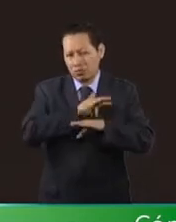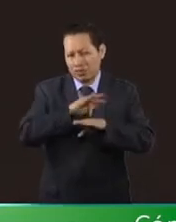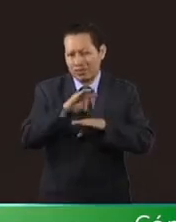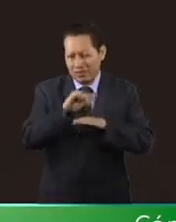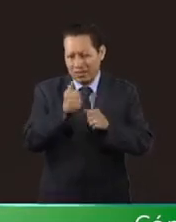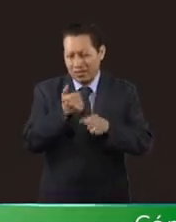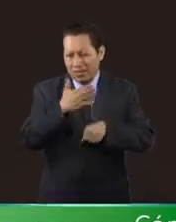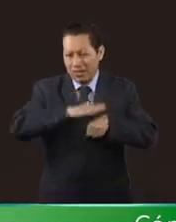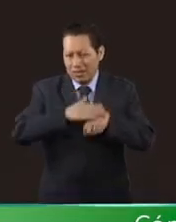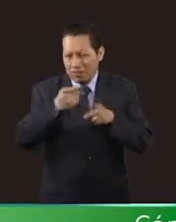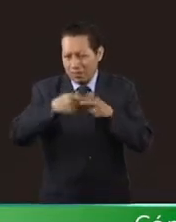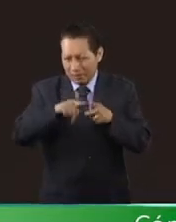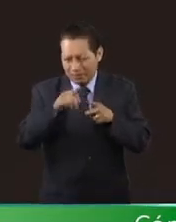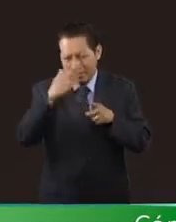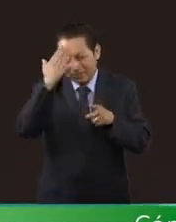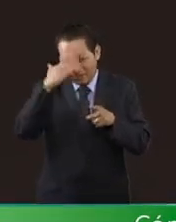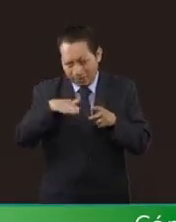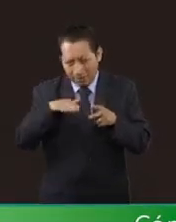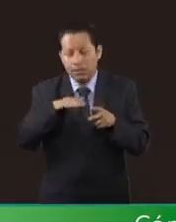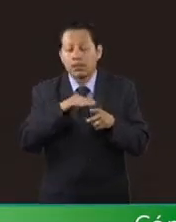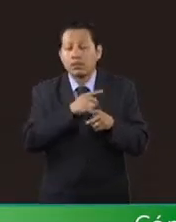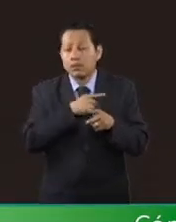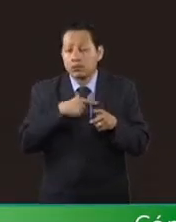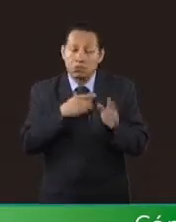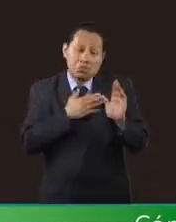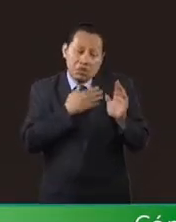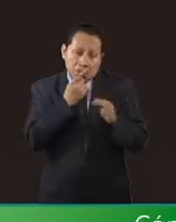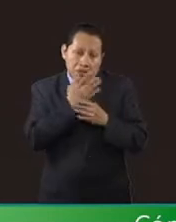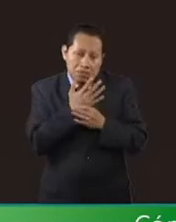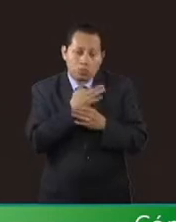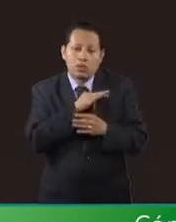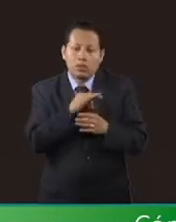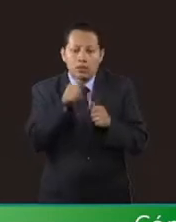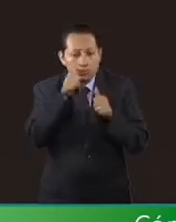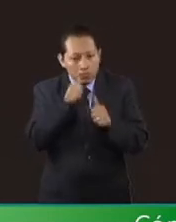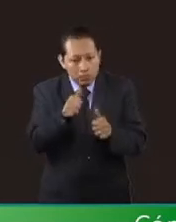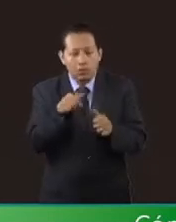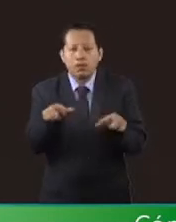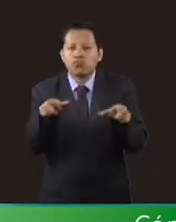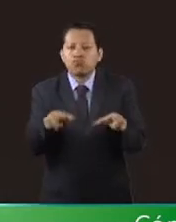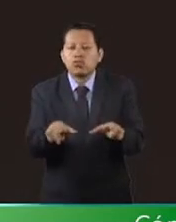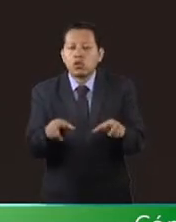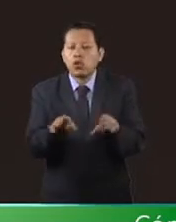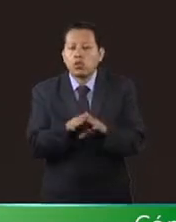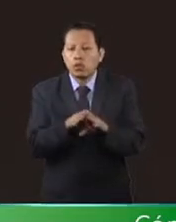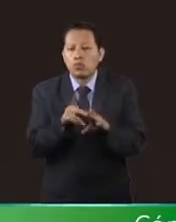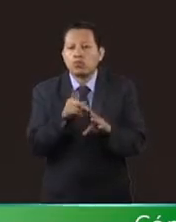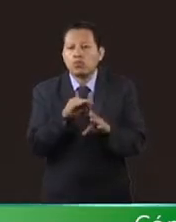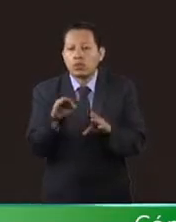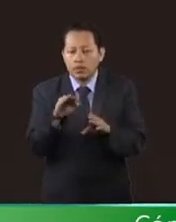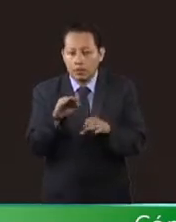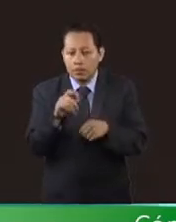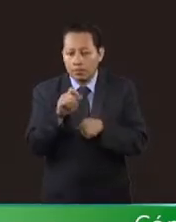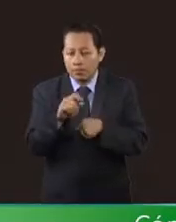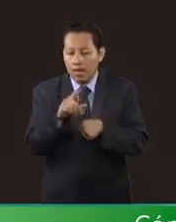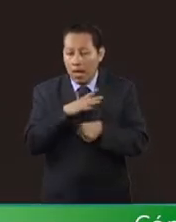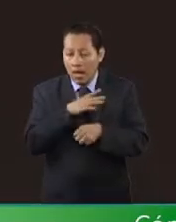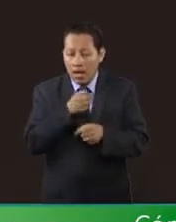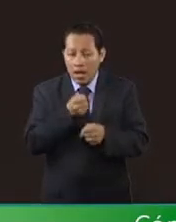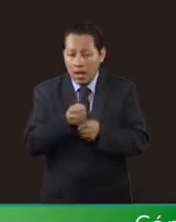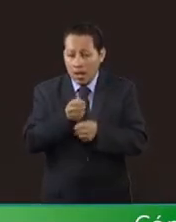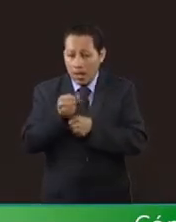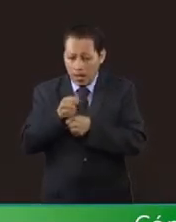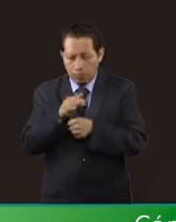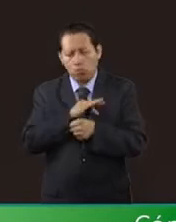su sexenio y ofrecieron atender personalmente la seguridad, combatir las causas de la violencia